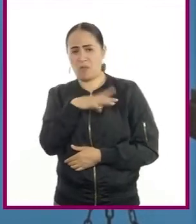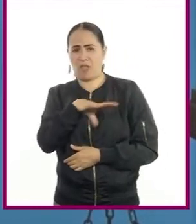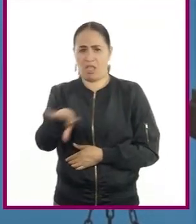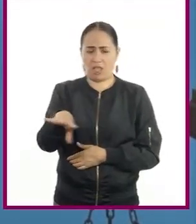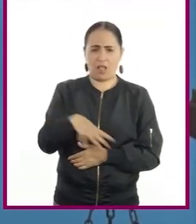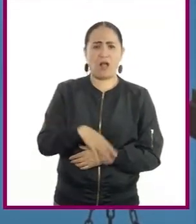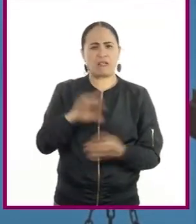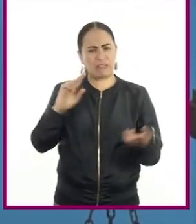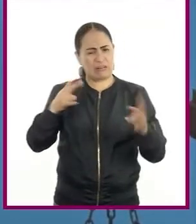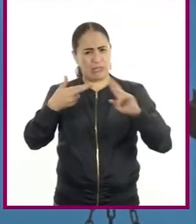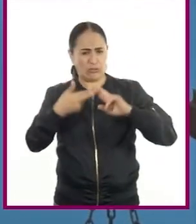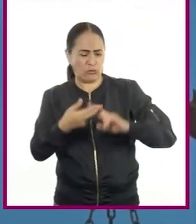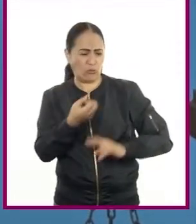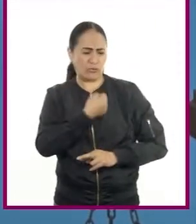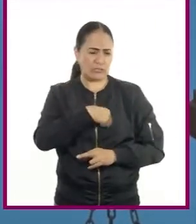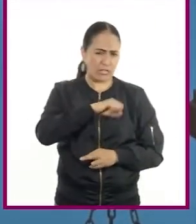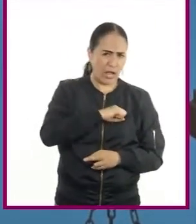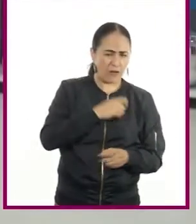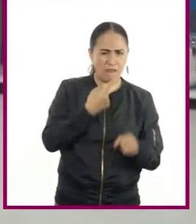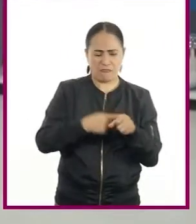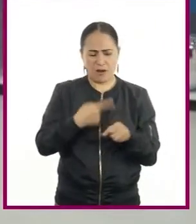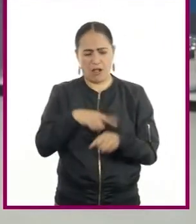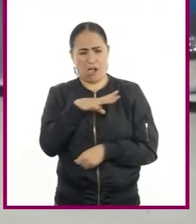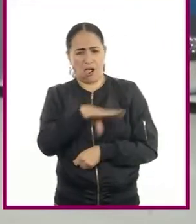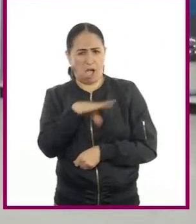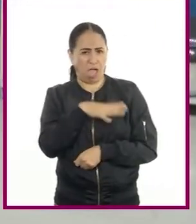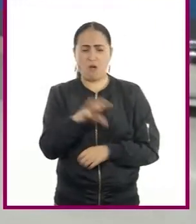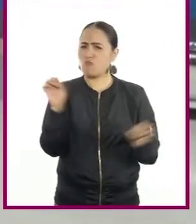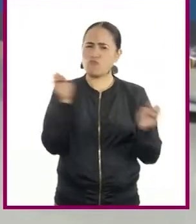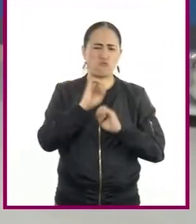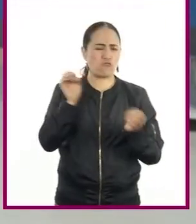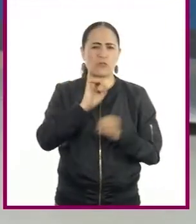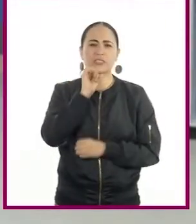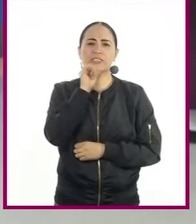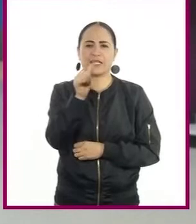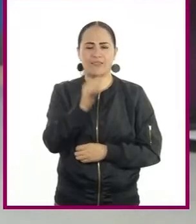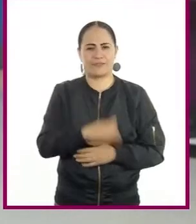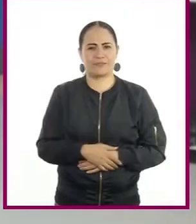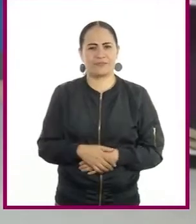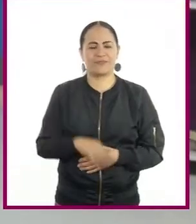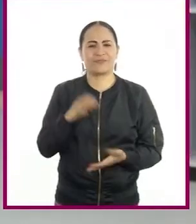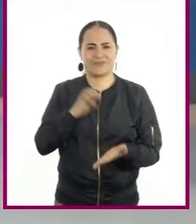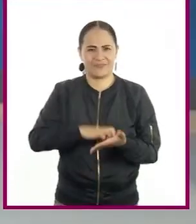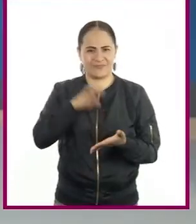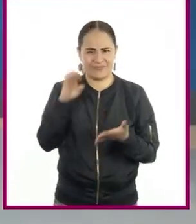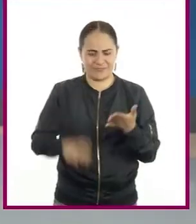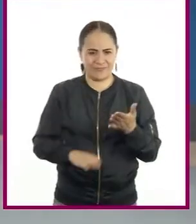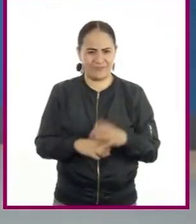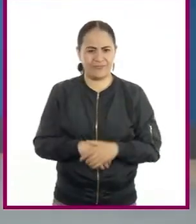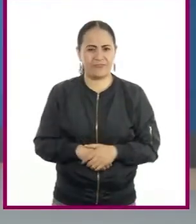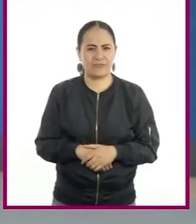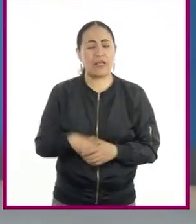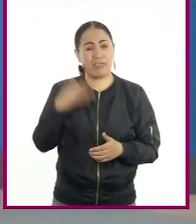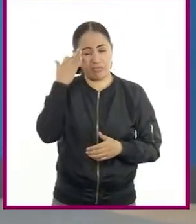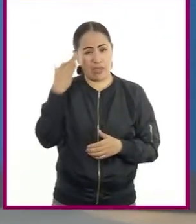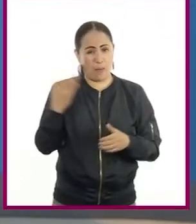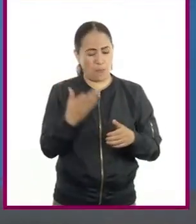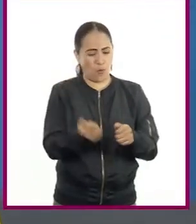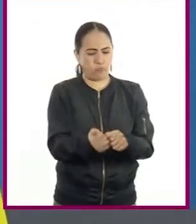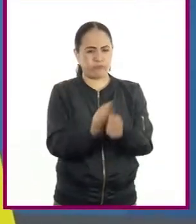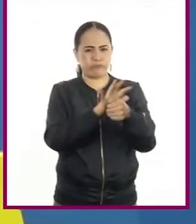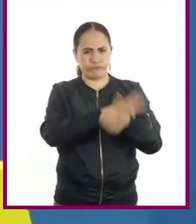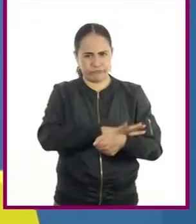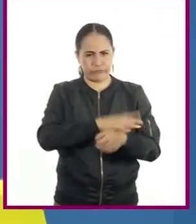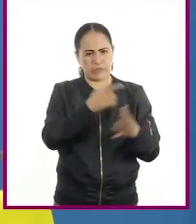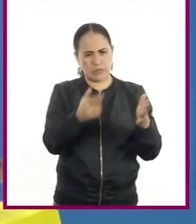condiciones de salud, etc. Vayamos a un ejemplo. Durante esta pandemia, todas